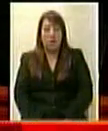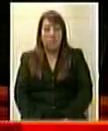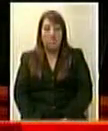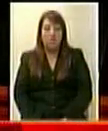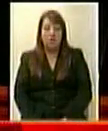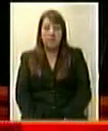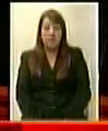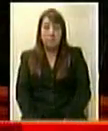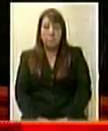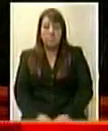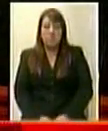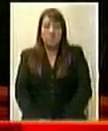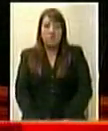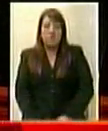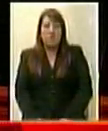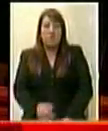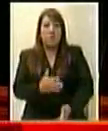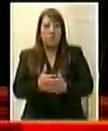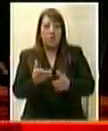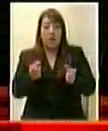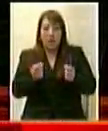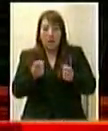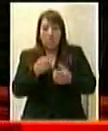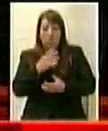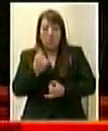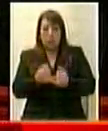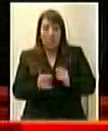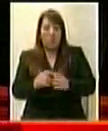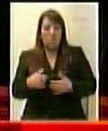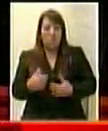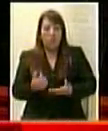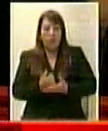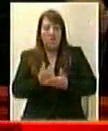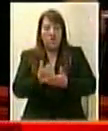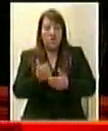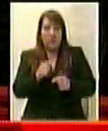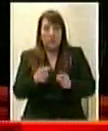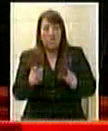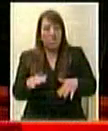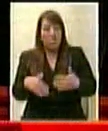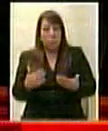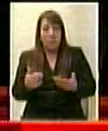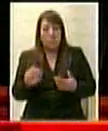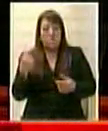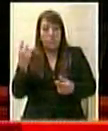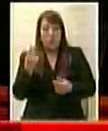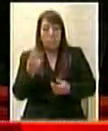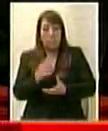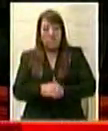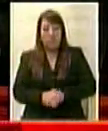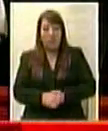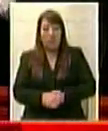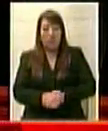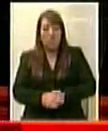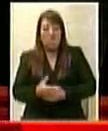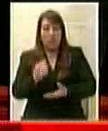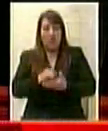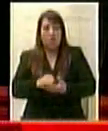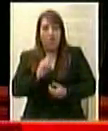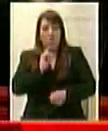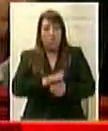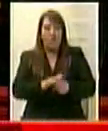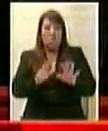situación crítica con cáncer terminal que no pueden beneficiarse de esto, simple y llanamente porque tienen que